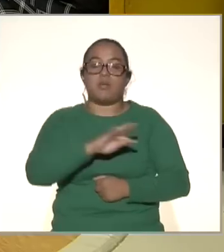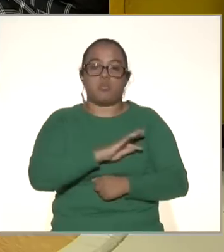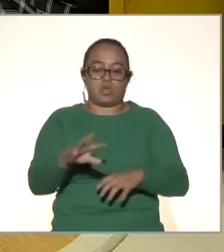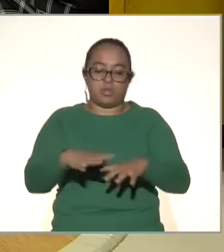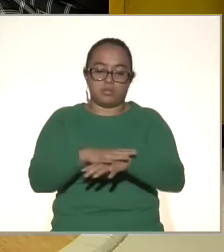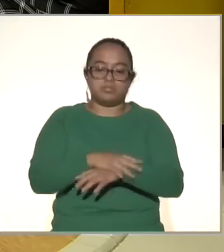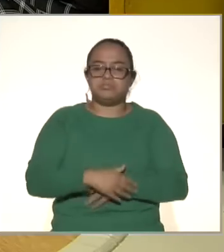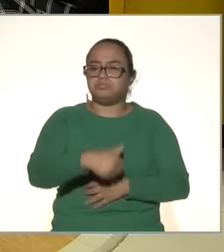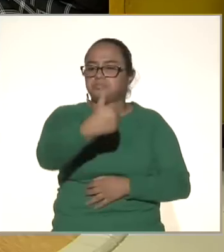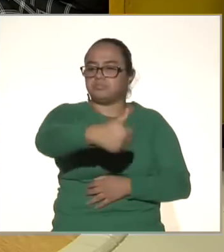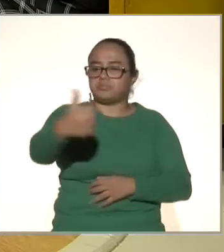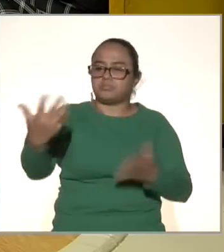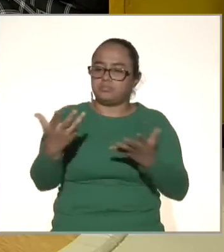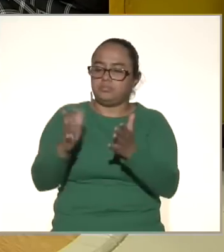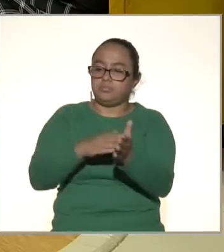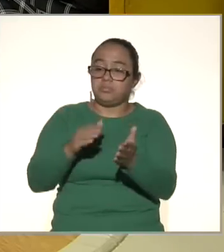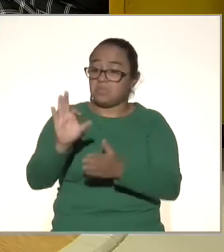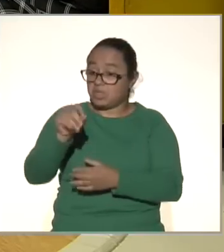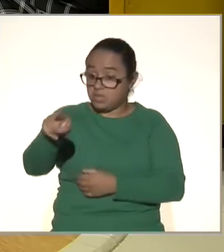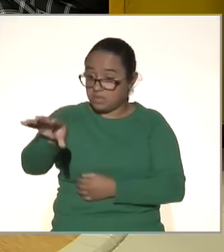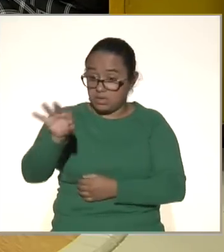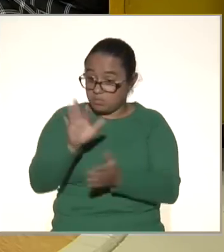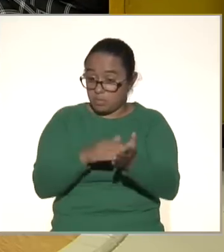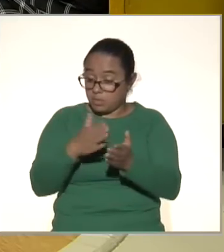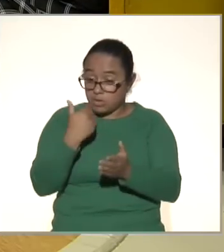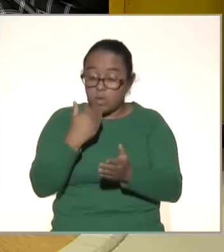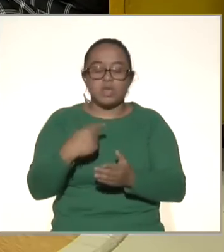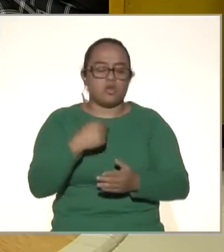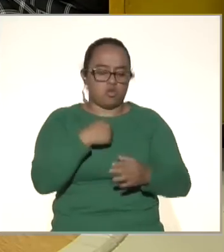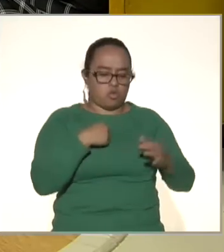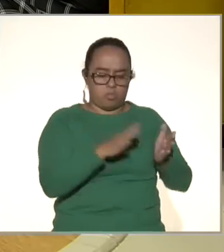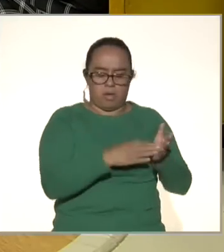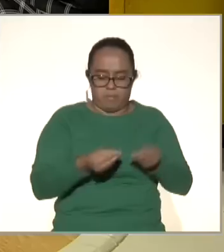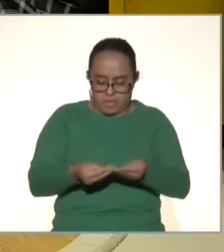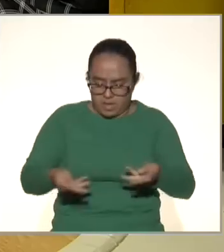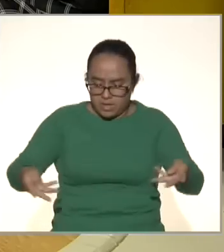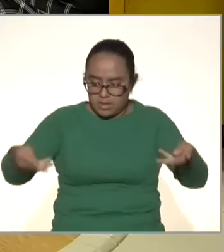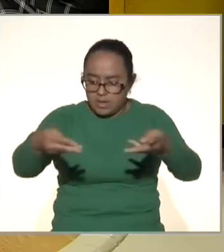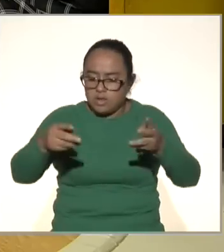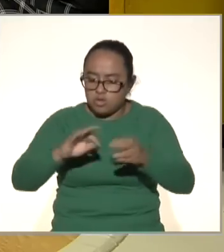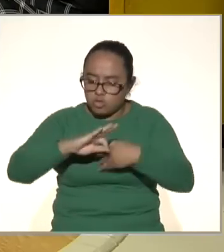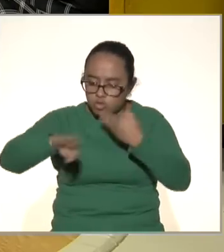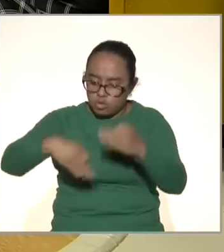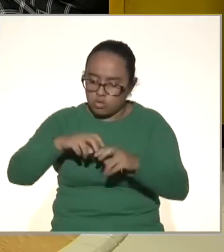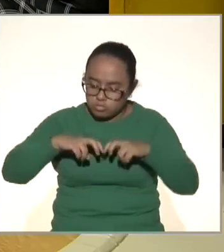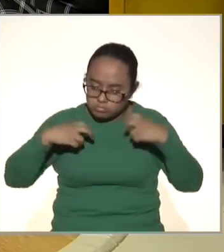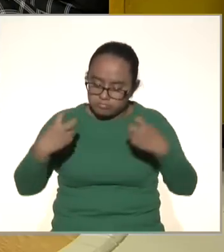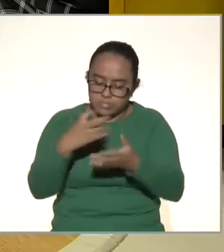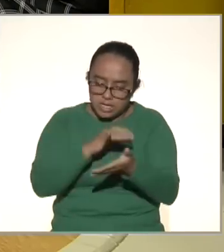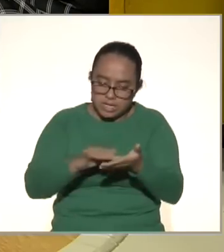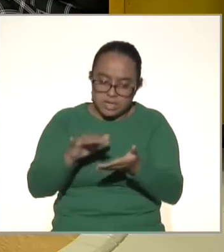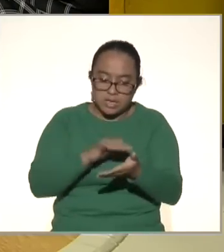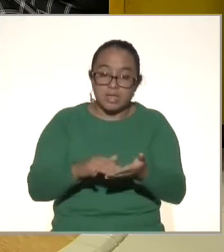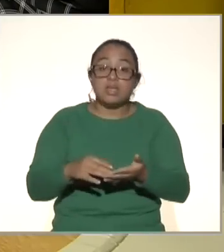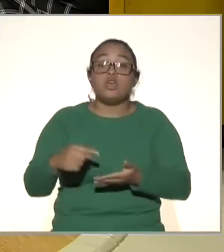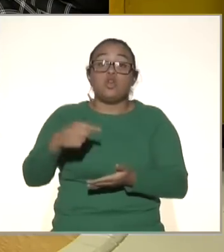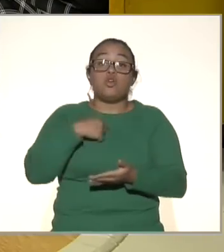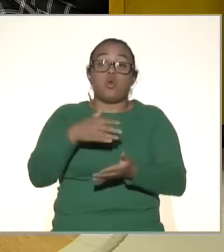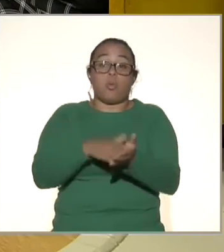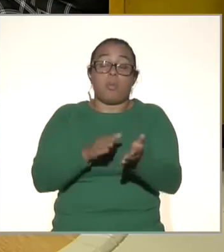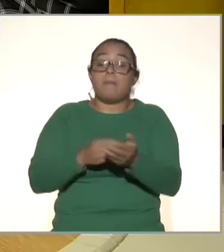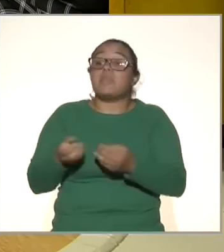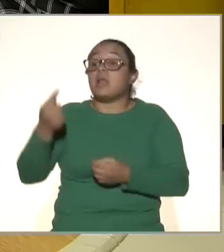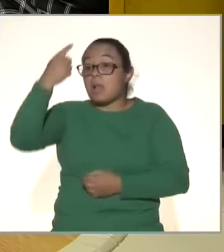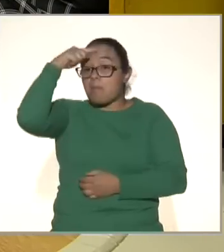a sacar un papelito. Si sé que nadie va a llevar, voy a sacar un papelito y vamos a leerlo. Y son anónimos, o sea, digamos que no es